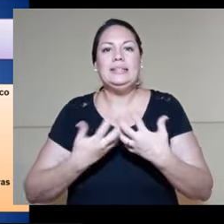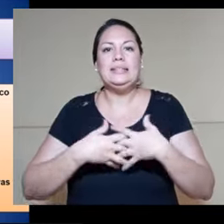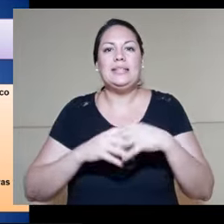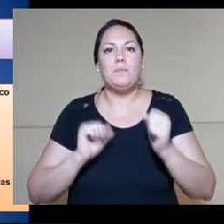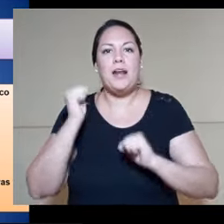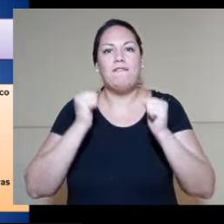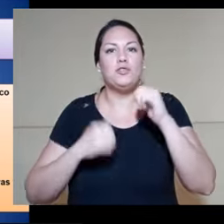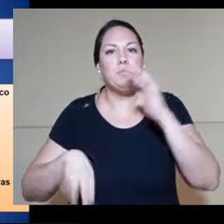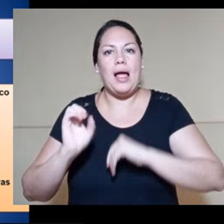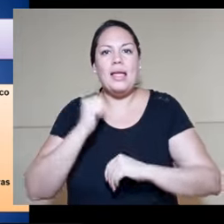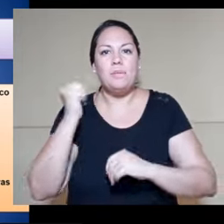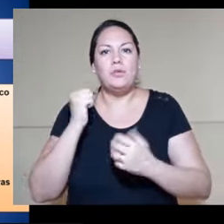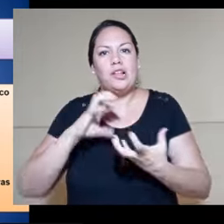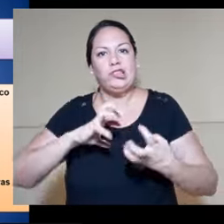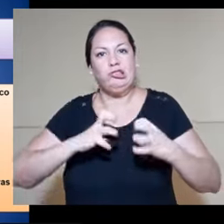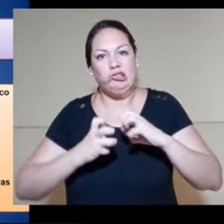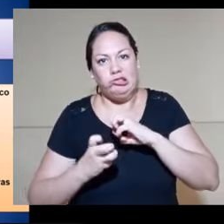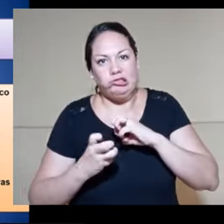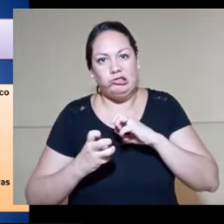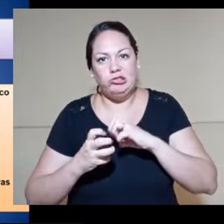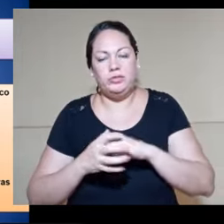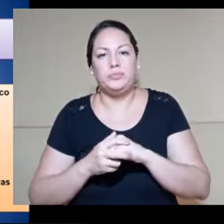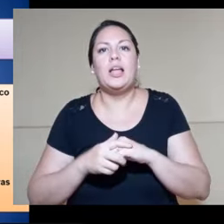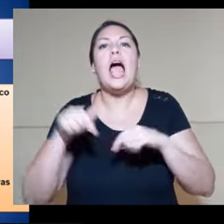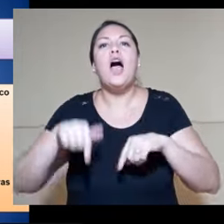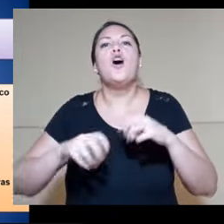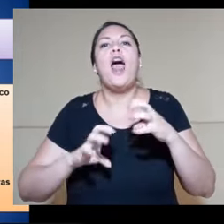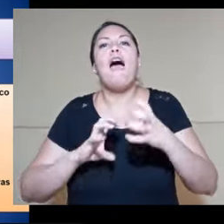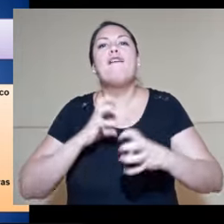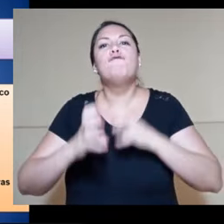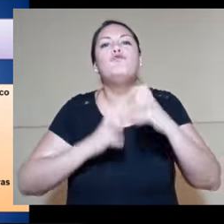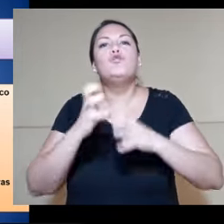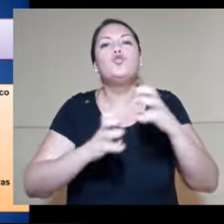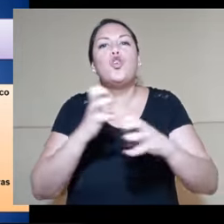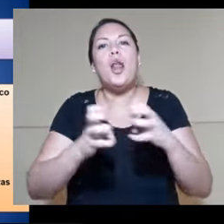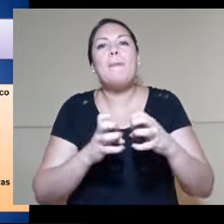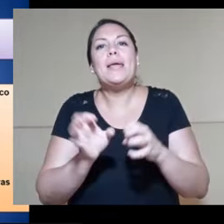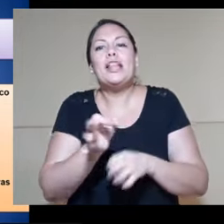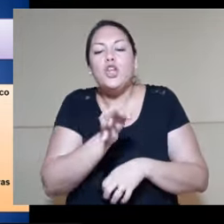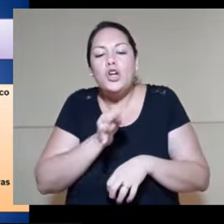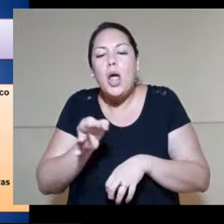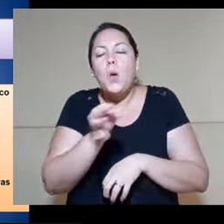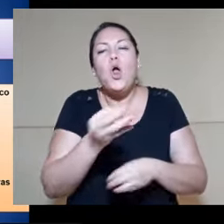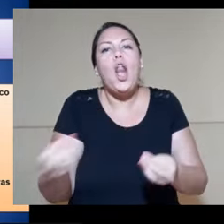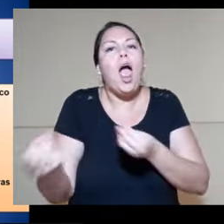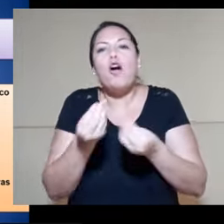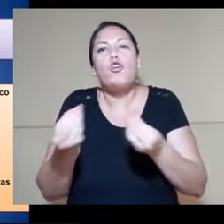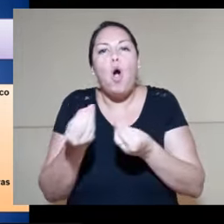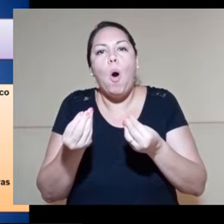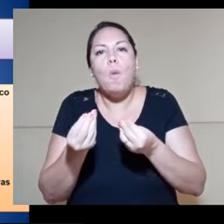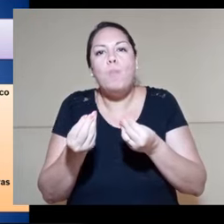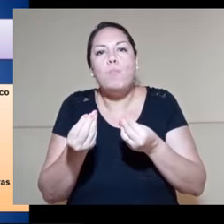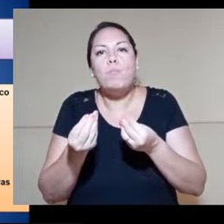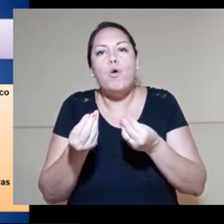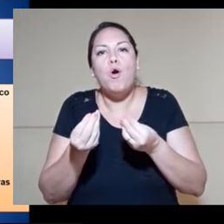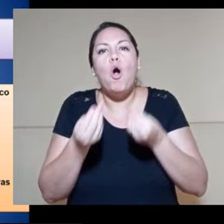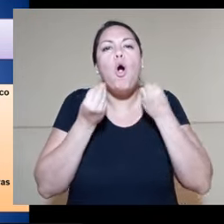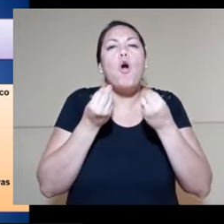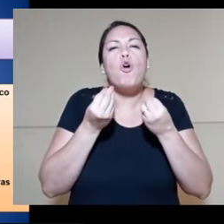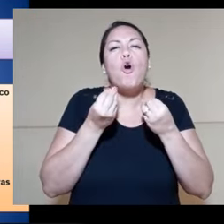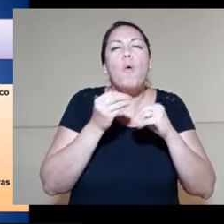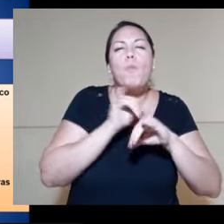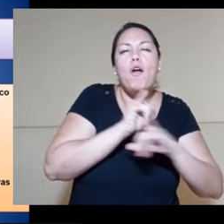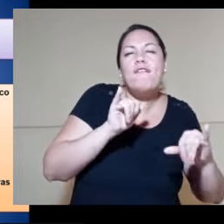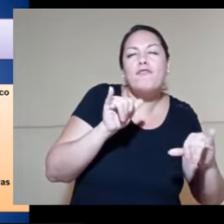afectando los centros vitales. Ahora vamos a ver cómo es el funcionamiento de la neurona, qué es lo que